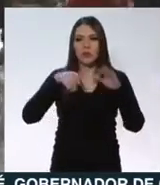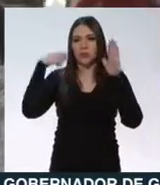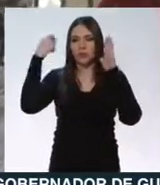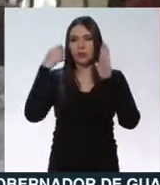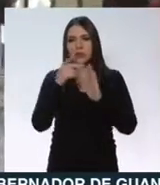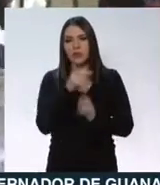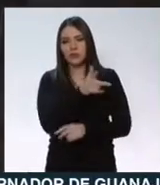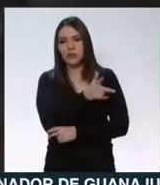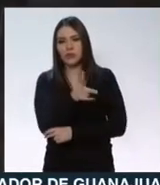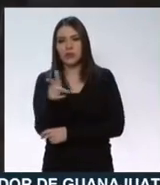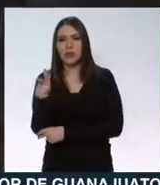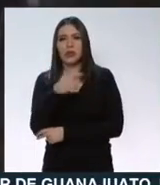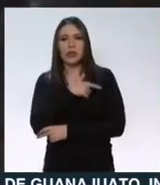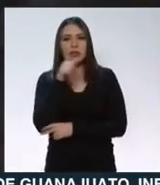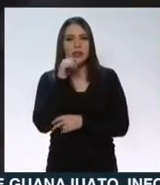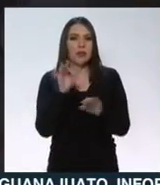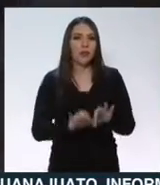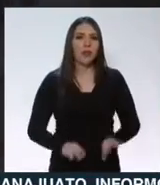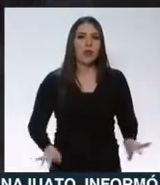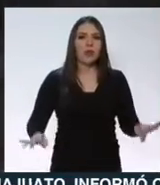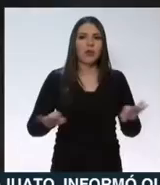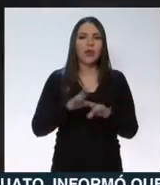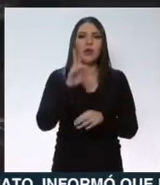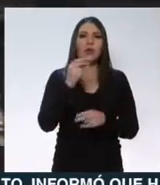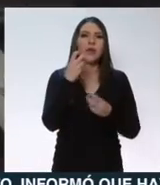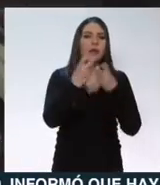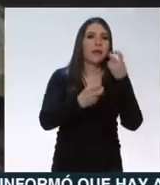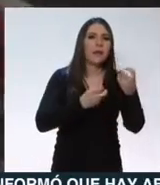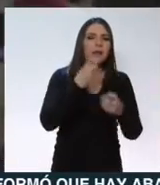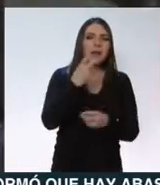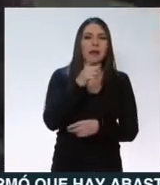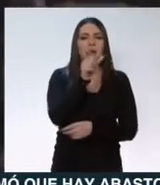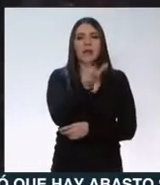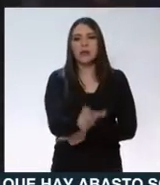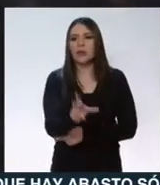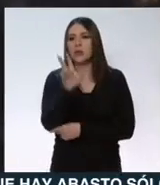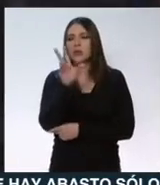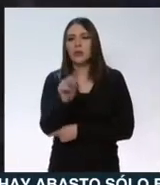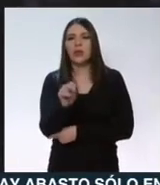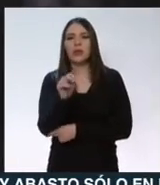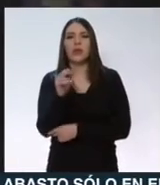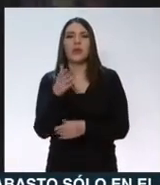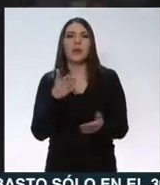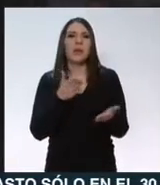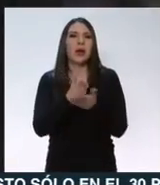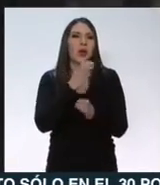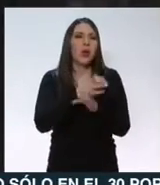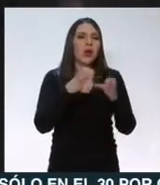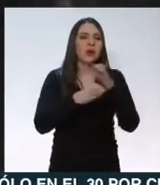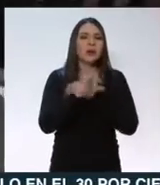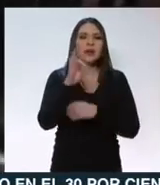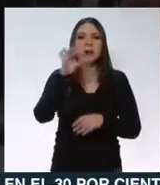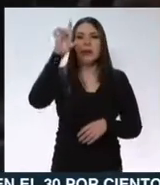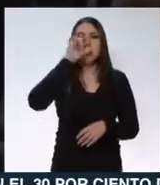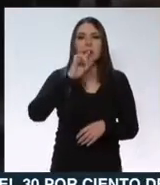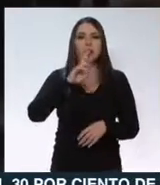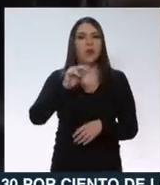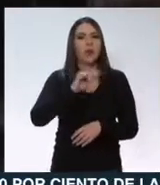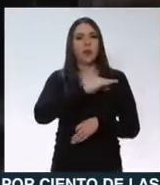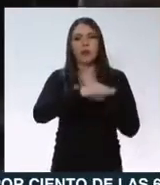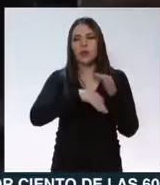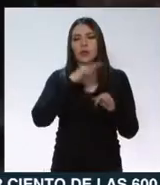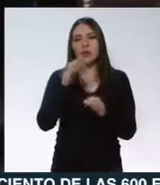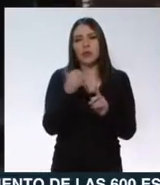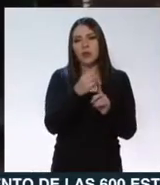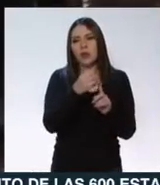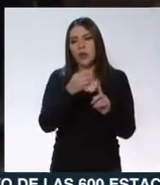que no nos prejuiciáramos con nada, que no hubiera nada que interviniera para que ese proceso pudiera fluir. Y el